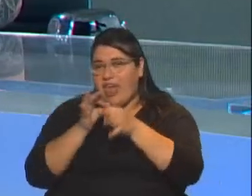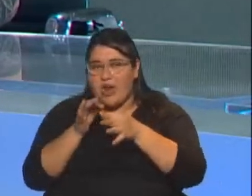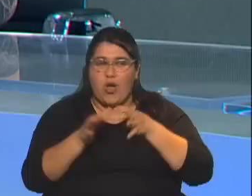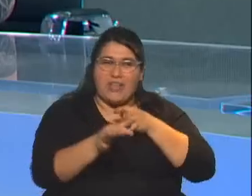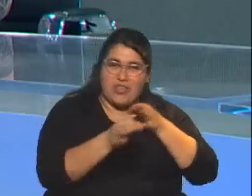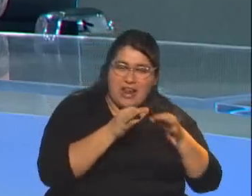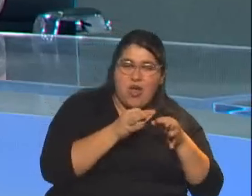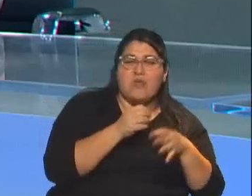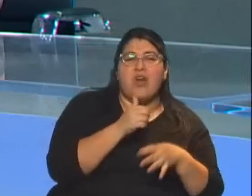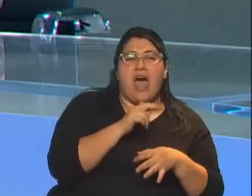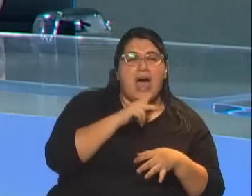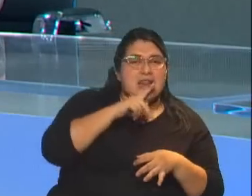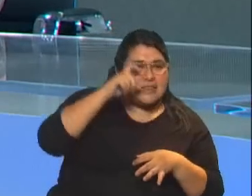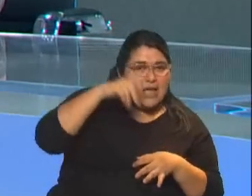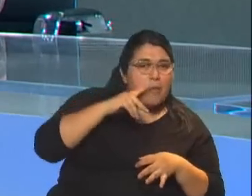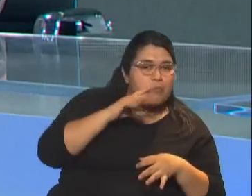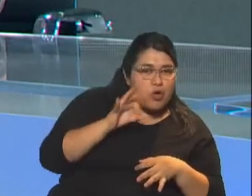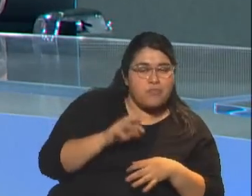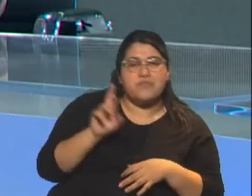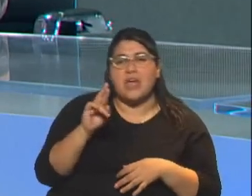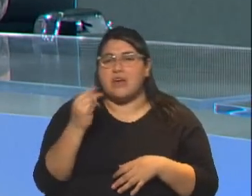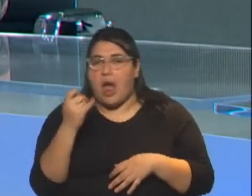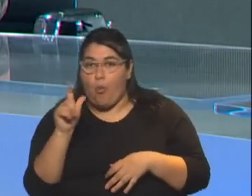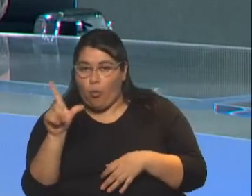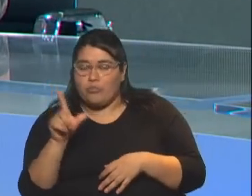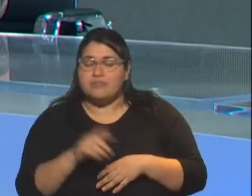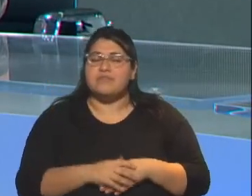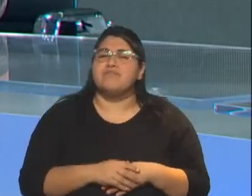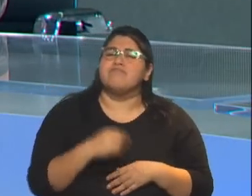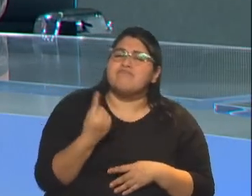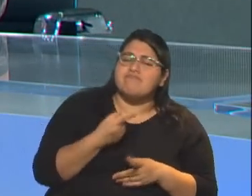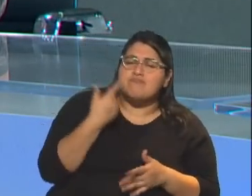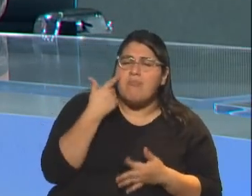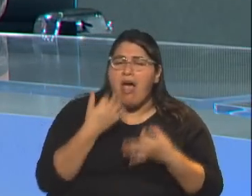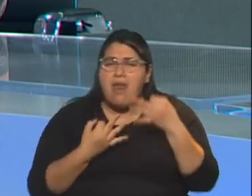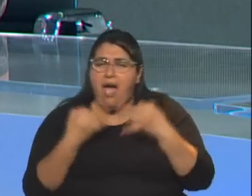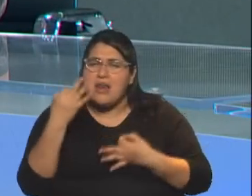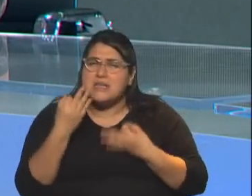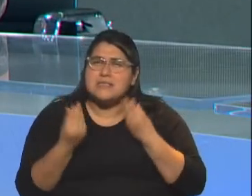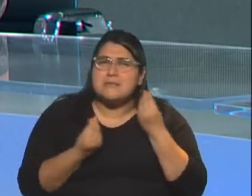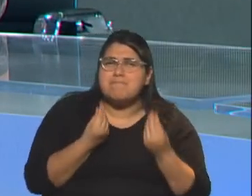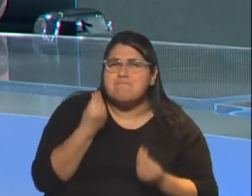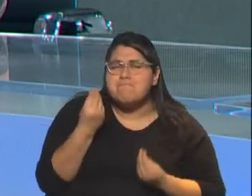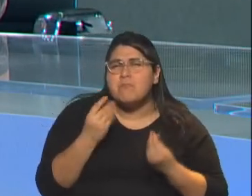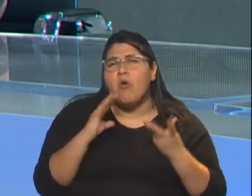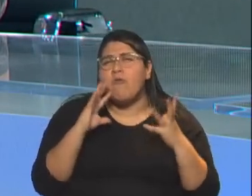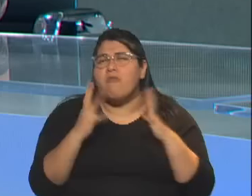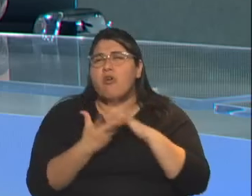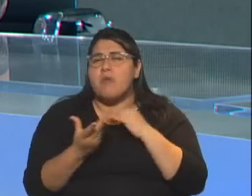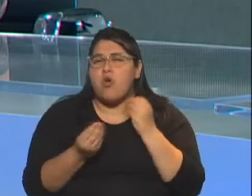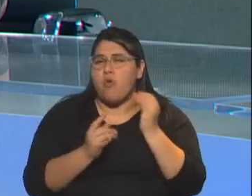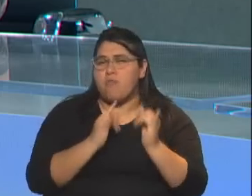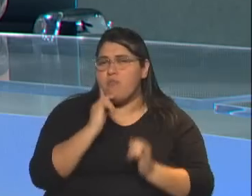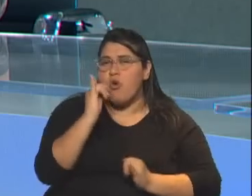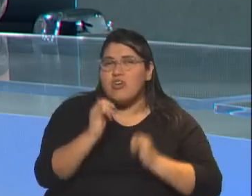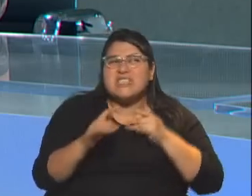lópez con raúl aragón tratamos de encontrar un análisis es una palabra justa para poder describir lo que está